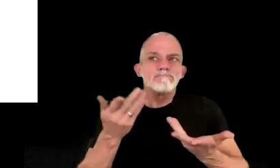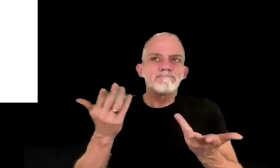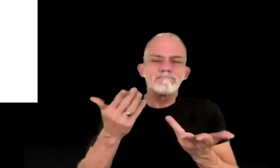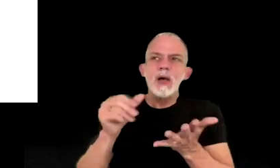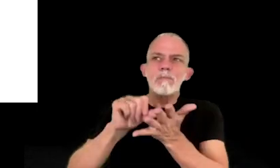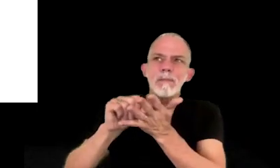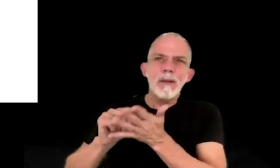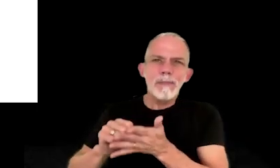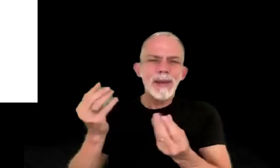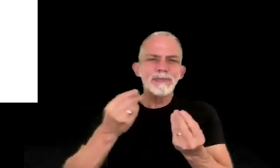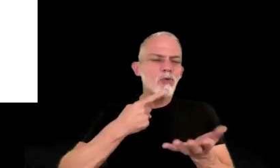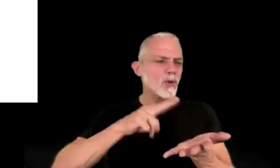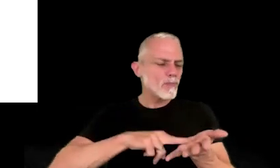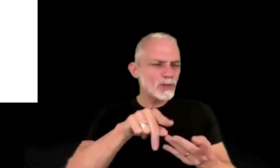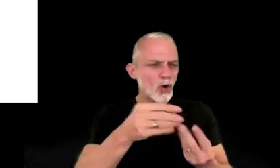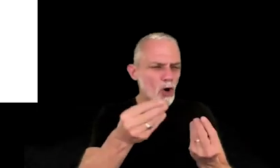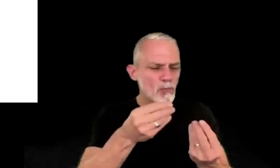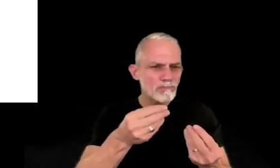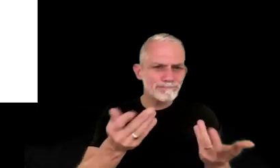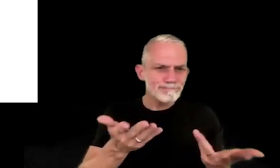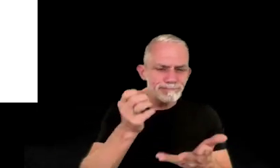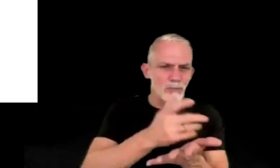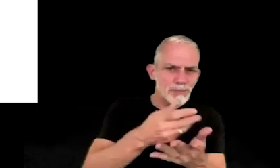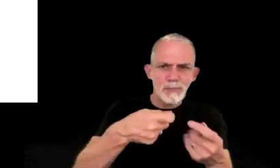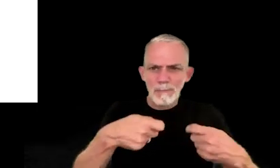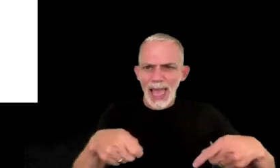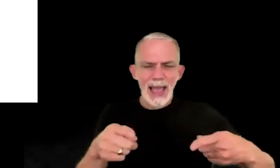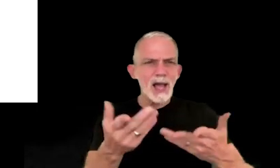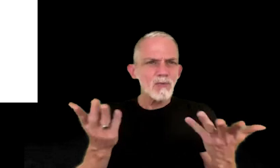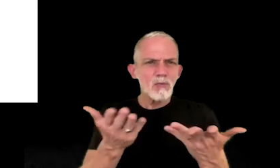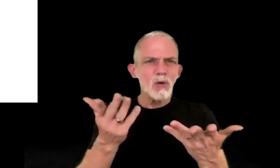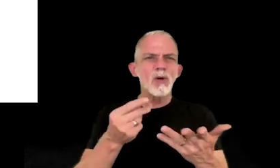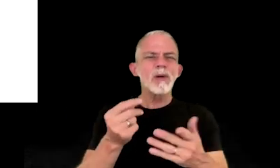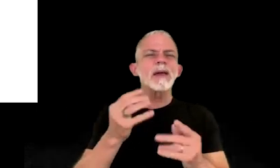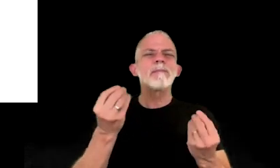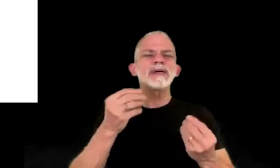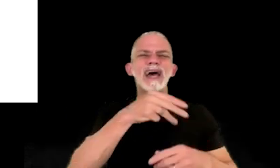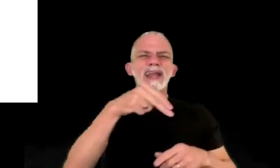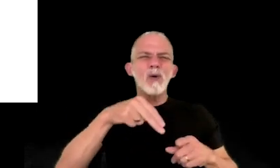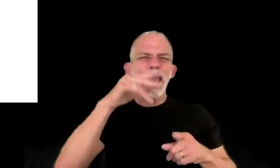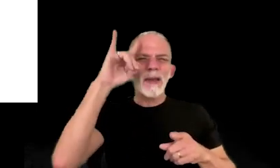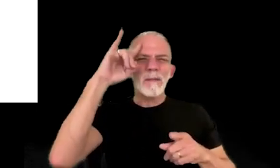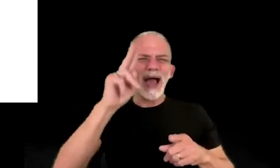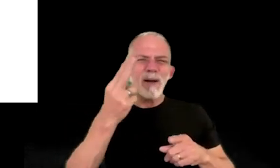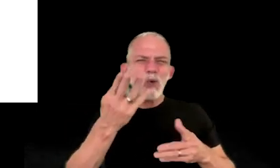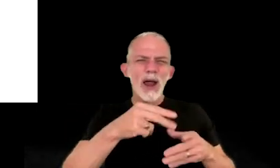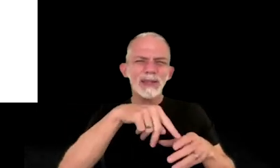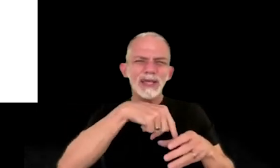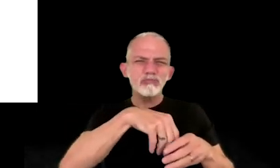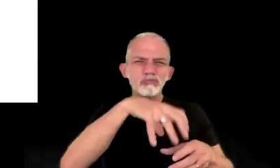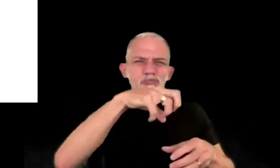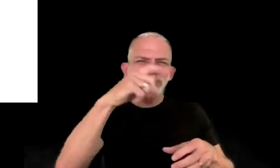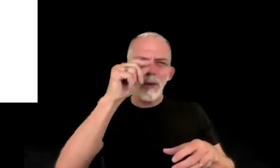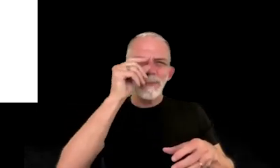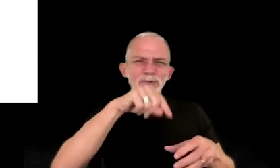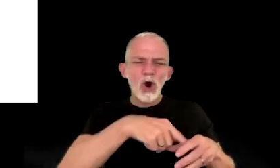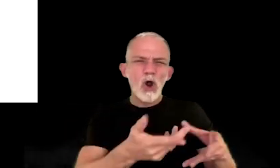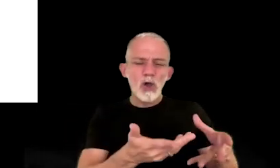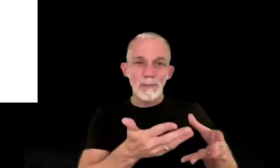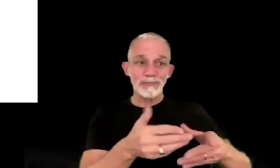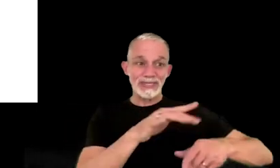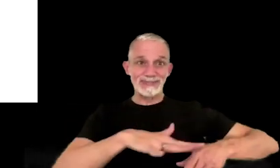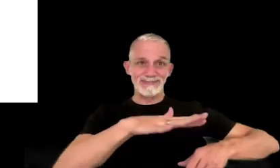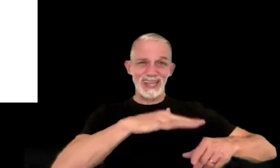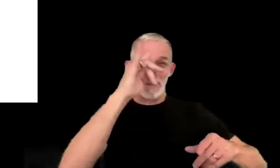mismos, cómo se van a desarrollar, qué va a pasar con Vaca Muerta, qué impacto ambiental tiene. Ahí se indica en Vaca Muerta